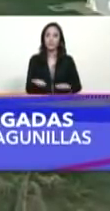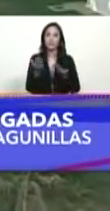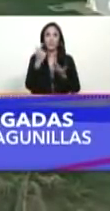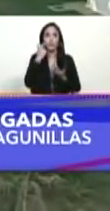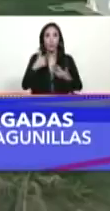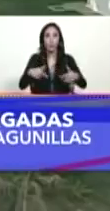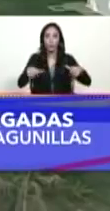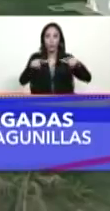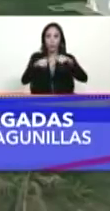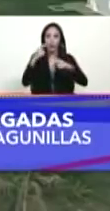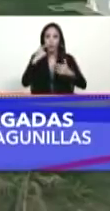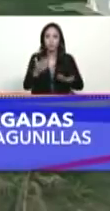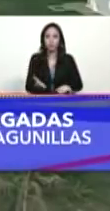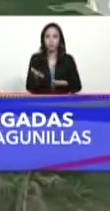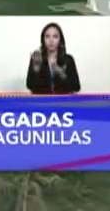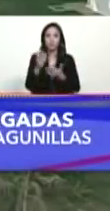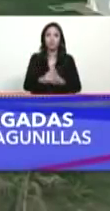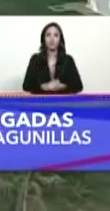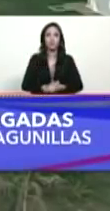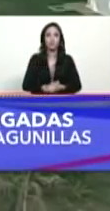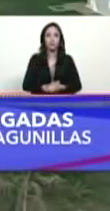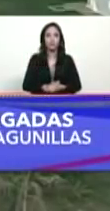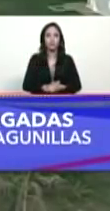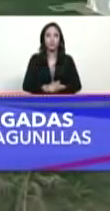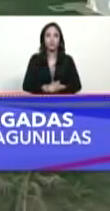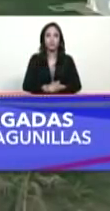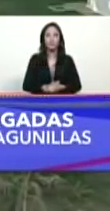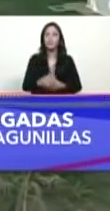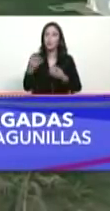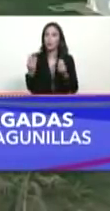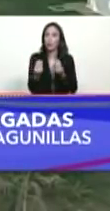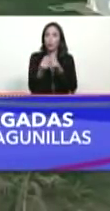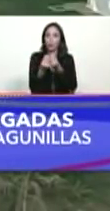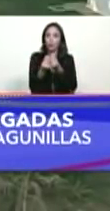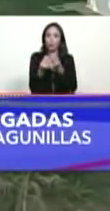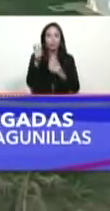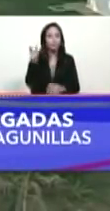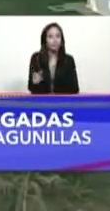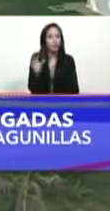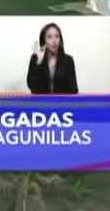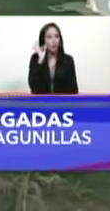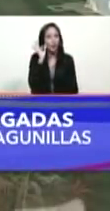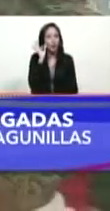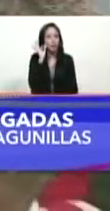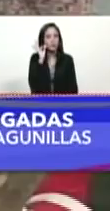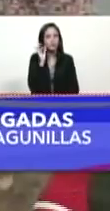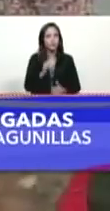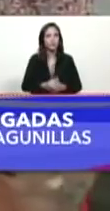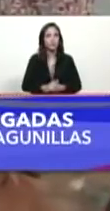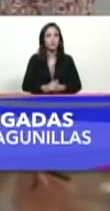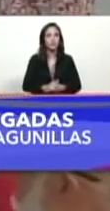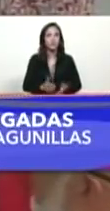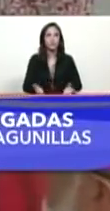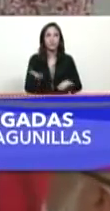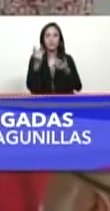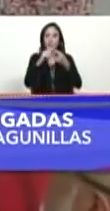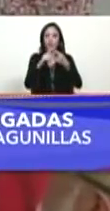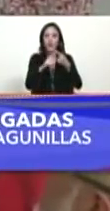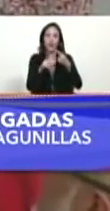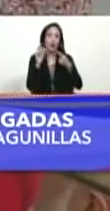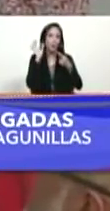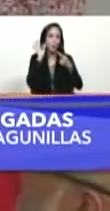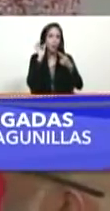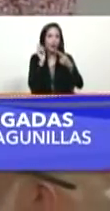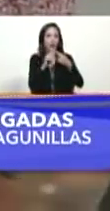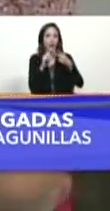presidente, acompañados de la madre Rosángela Riera, de su esposo Enrique